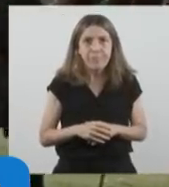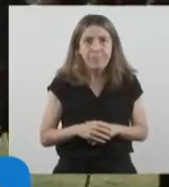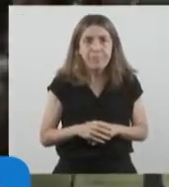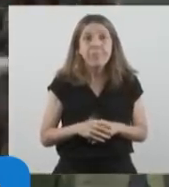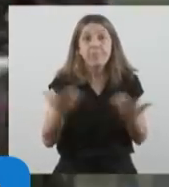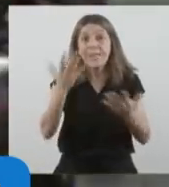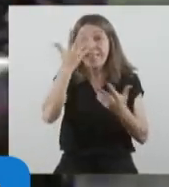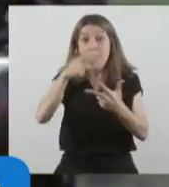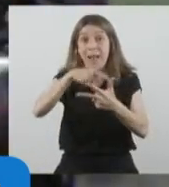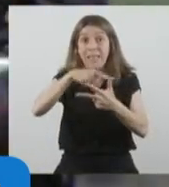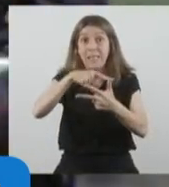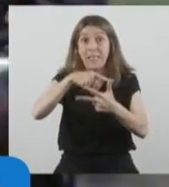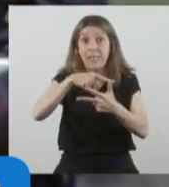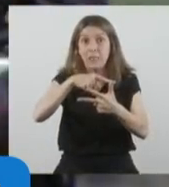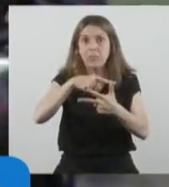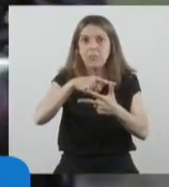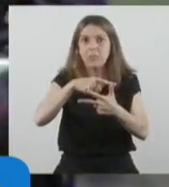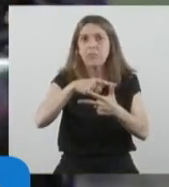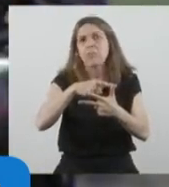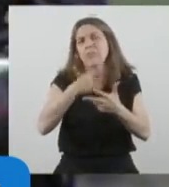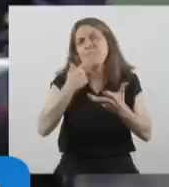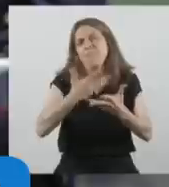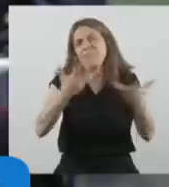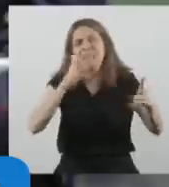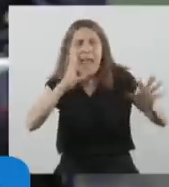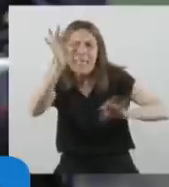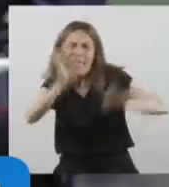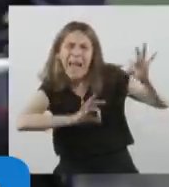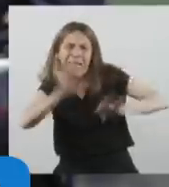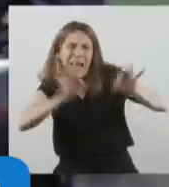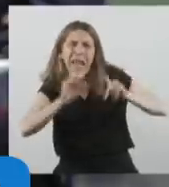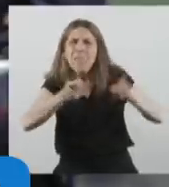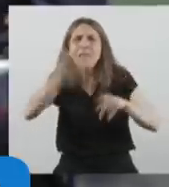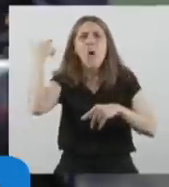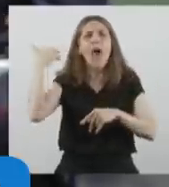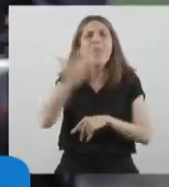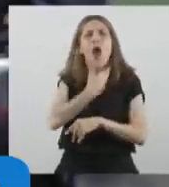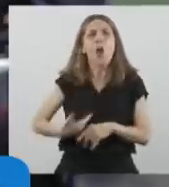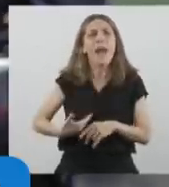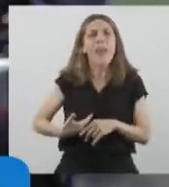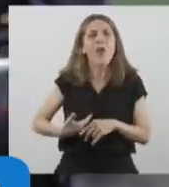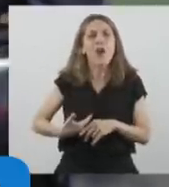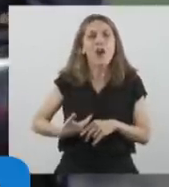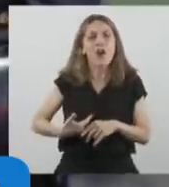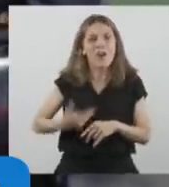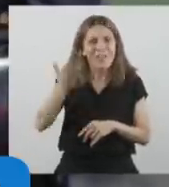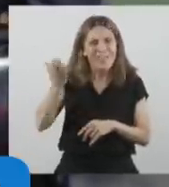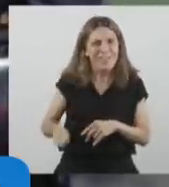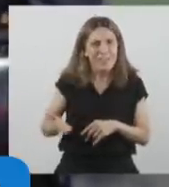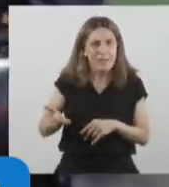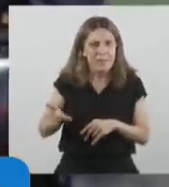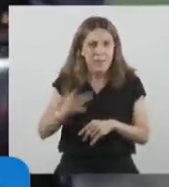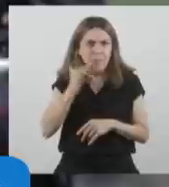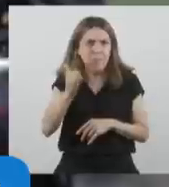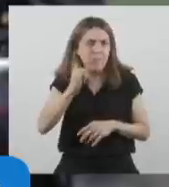sanmartín que además fue un inmenso estratega como vía en marco el gobernador tuvo que